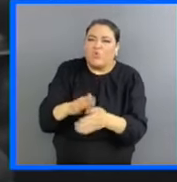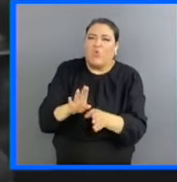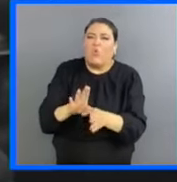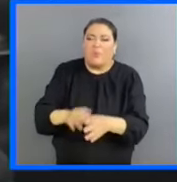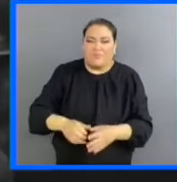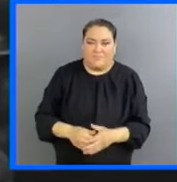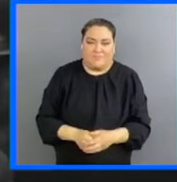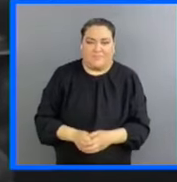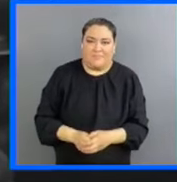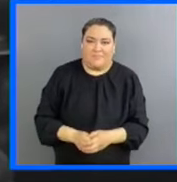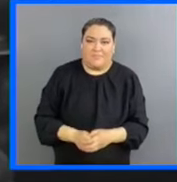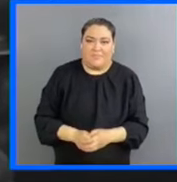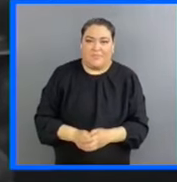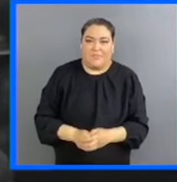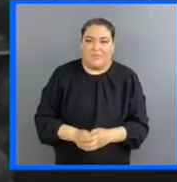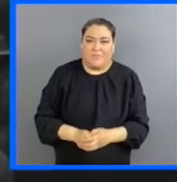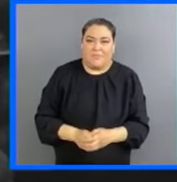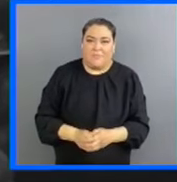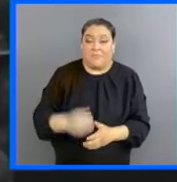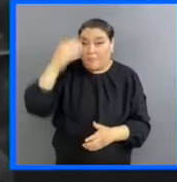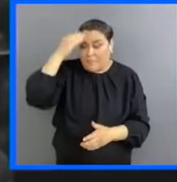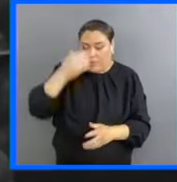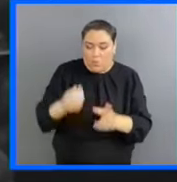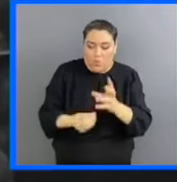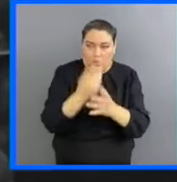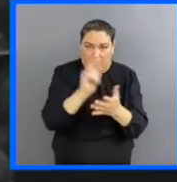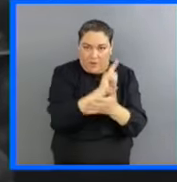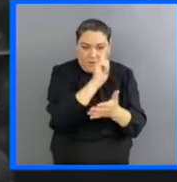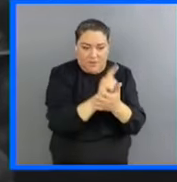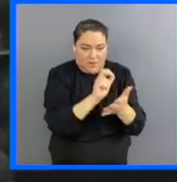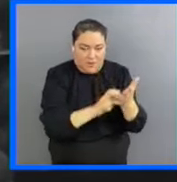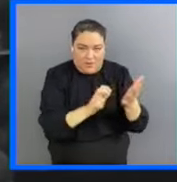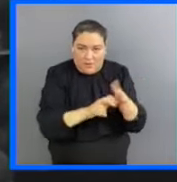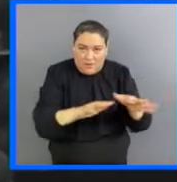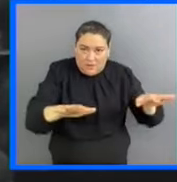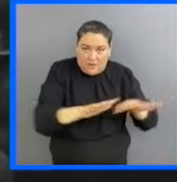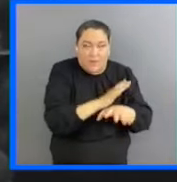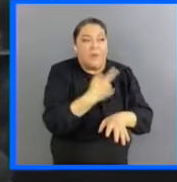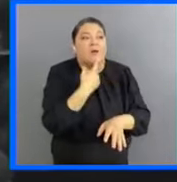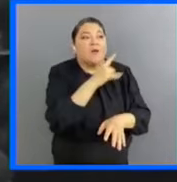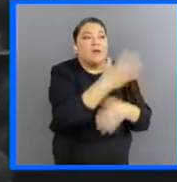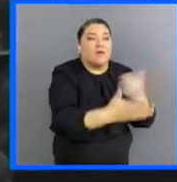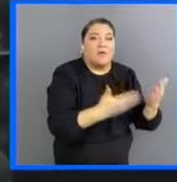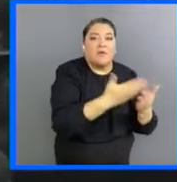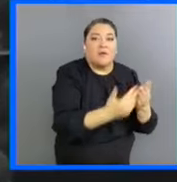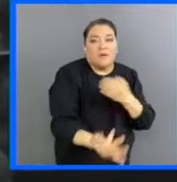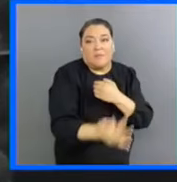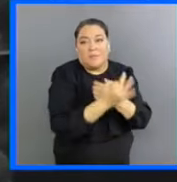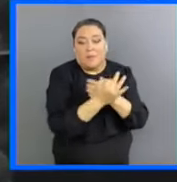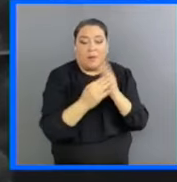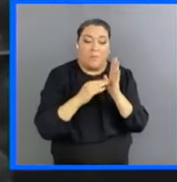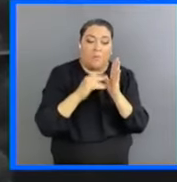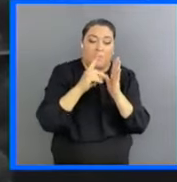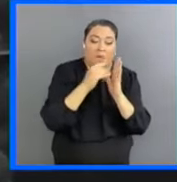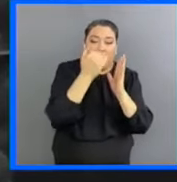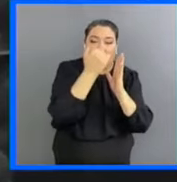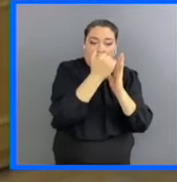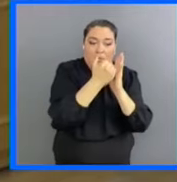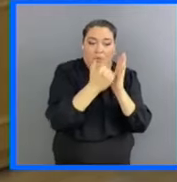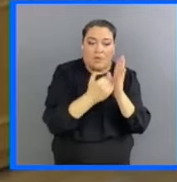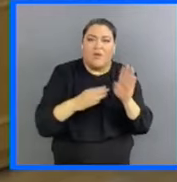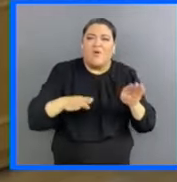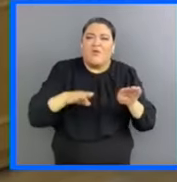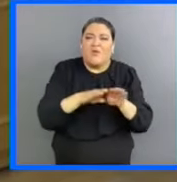Una de las novedades de la reciente reforma a la ley de amparo es que establece una metodología clara respecto de la suspensión del acto